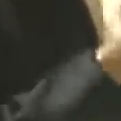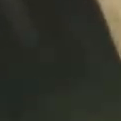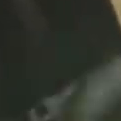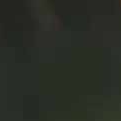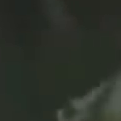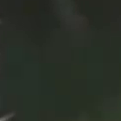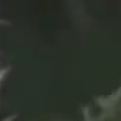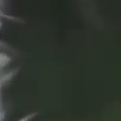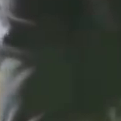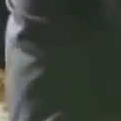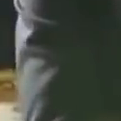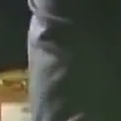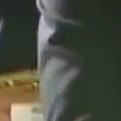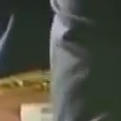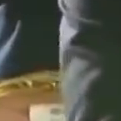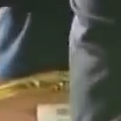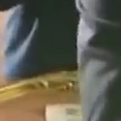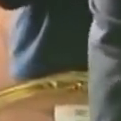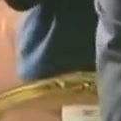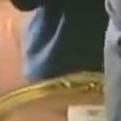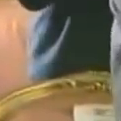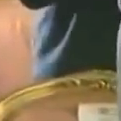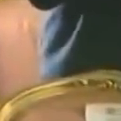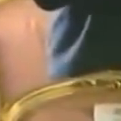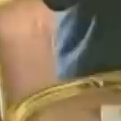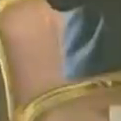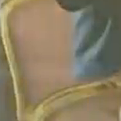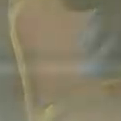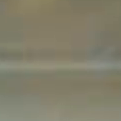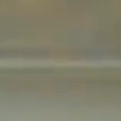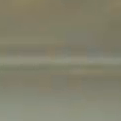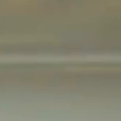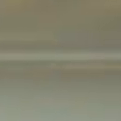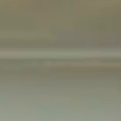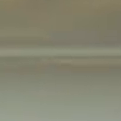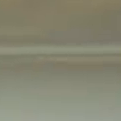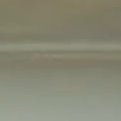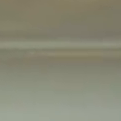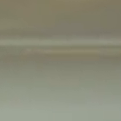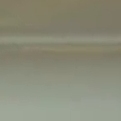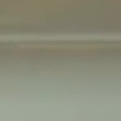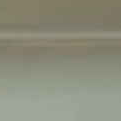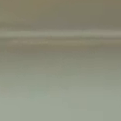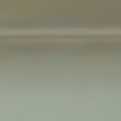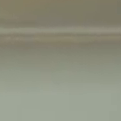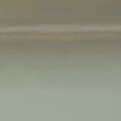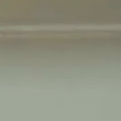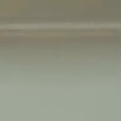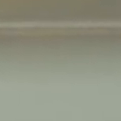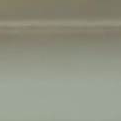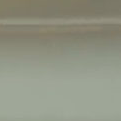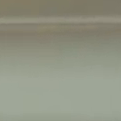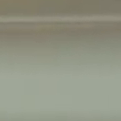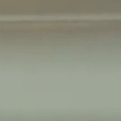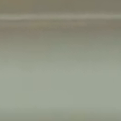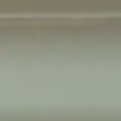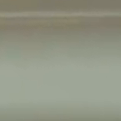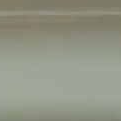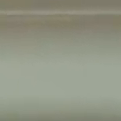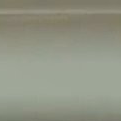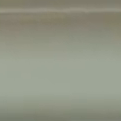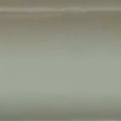las maestras, a las cocineras de la patria, a los docentes en cada rincón del país. Recuerdan la obra política